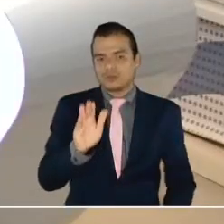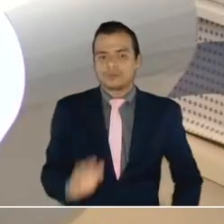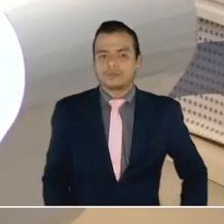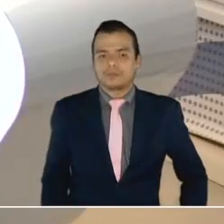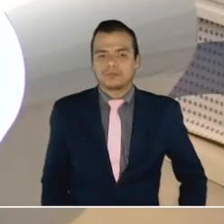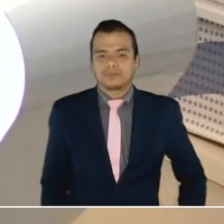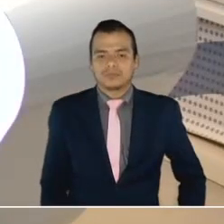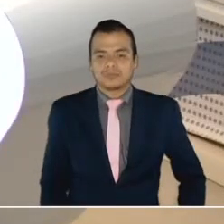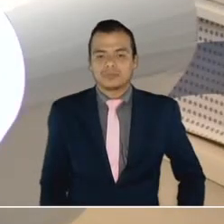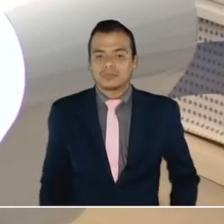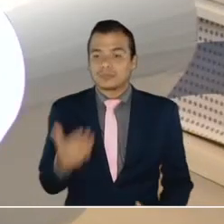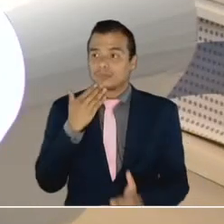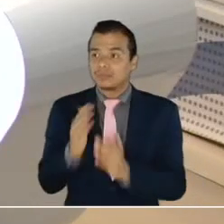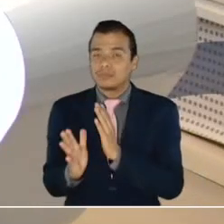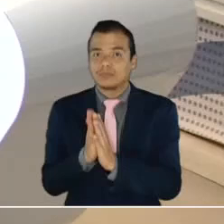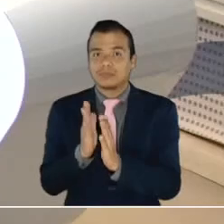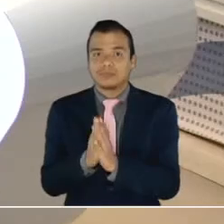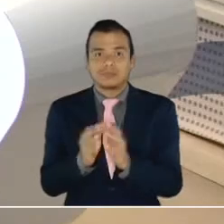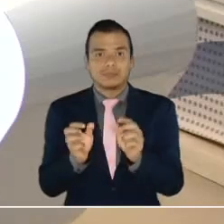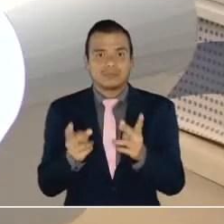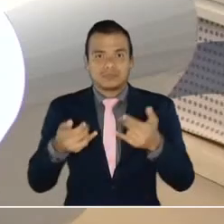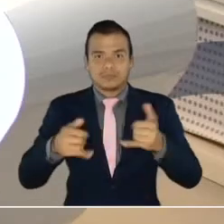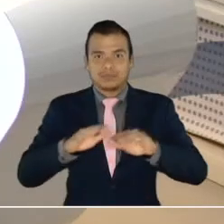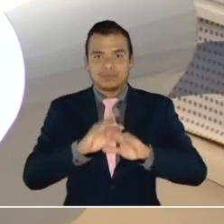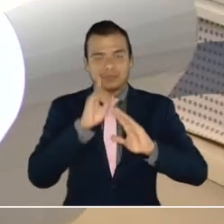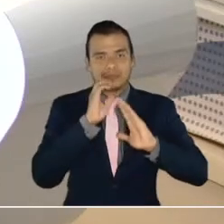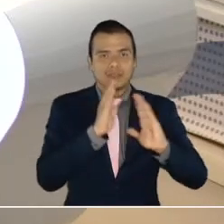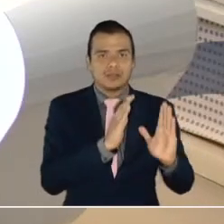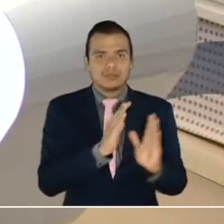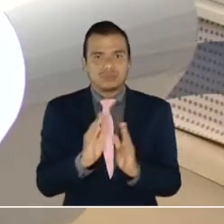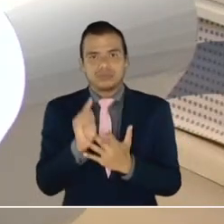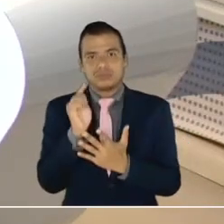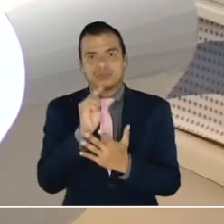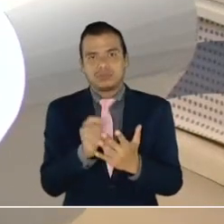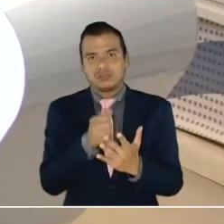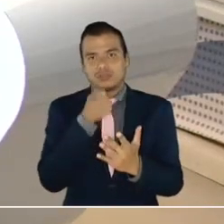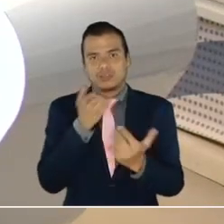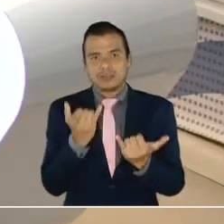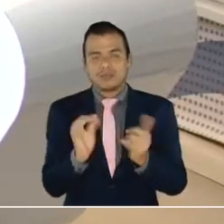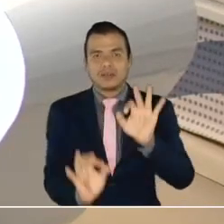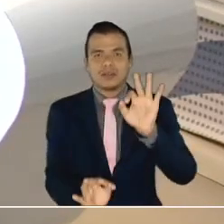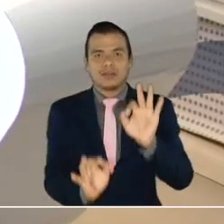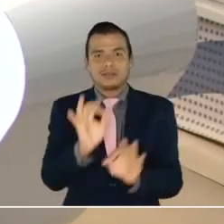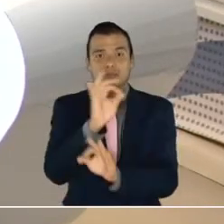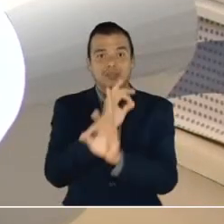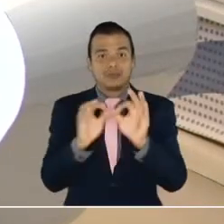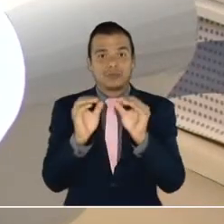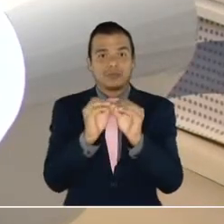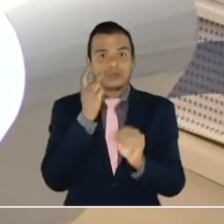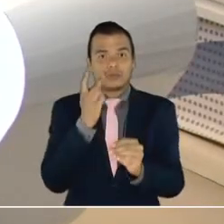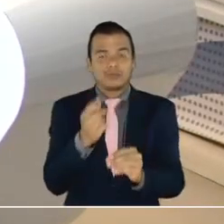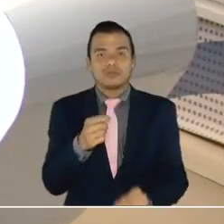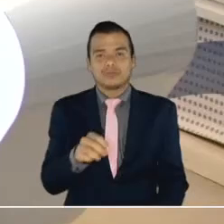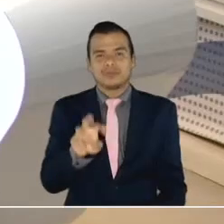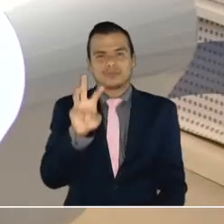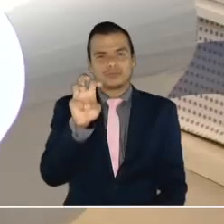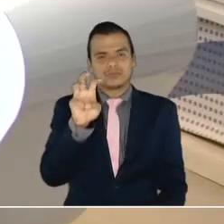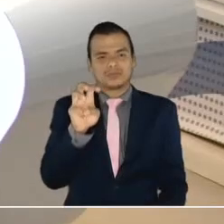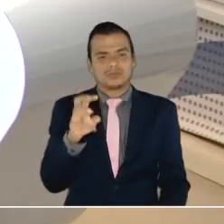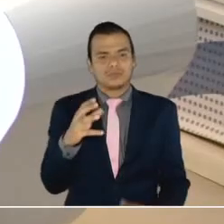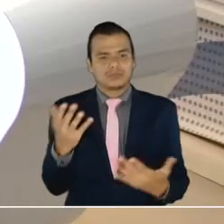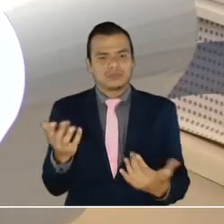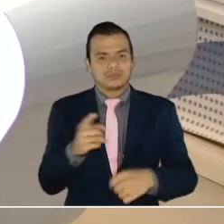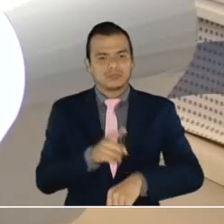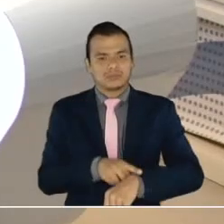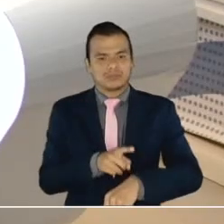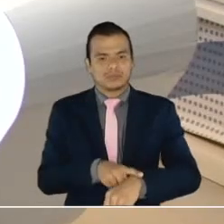Gracias, Gerardo, y hasta aquí las noticias por nuestro canal Telepacífico. Los invitamos esta noche a conectarse a las 8:05 de la